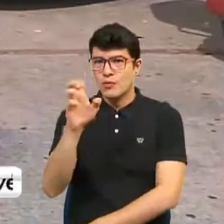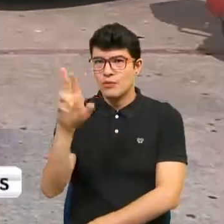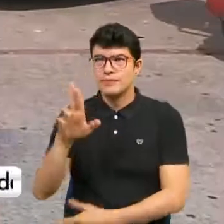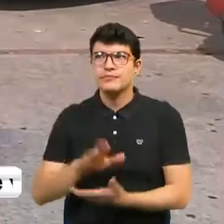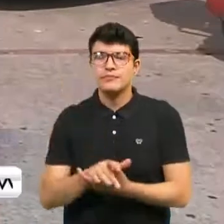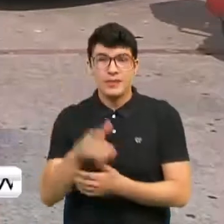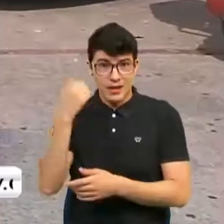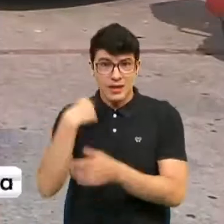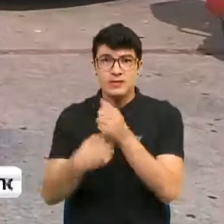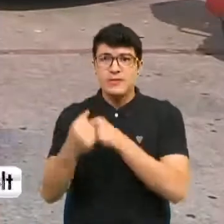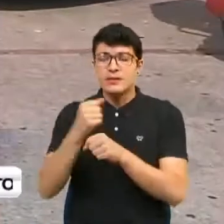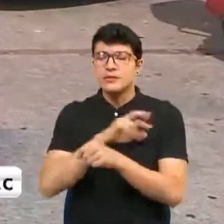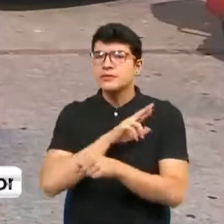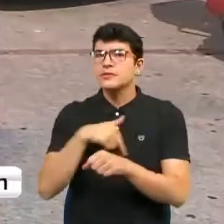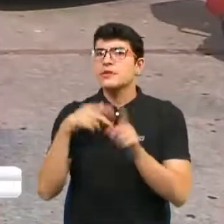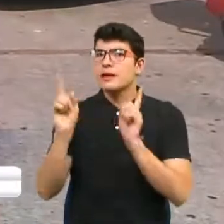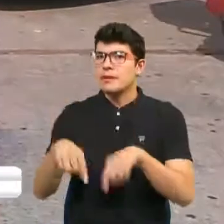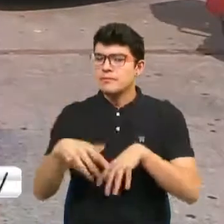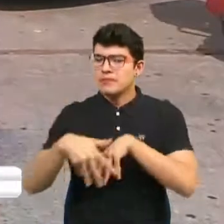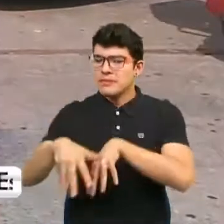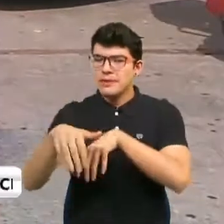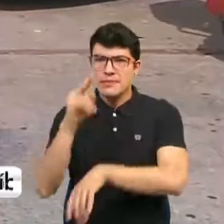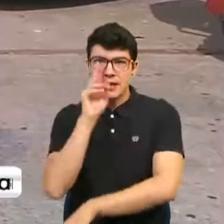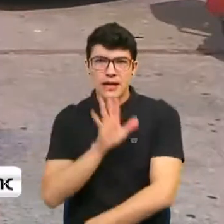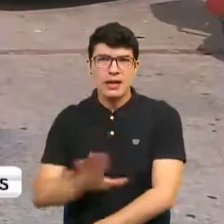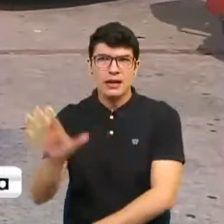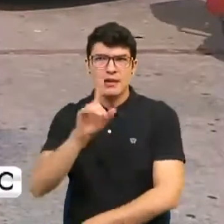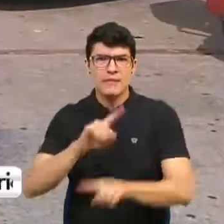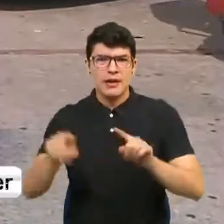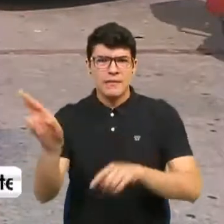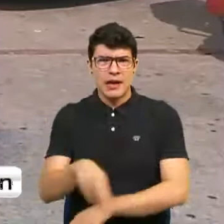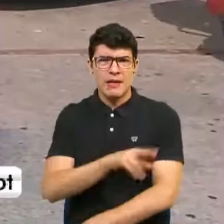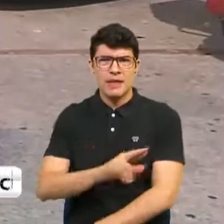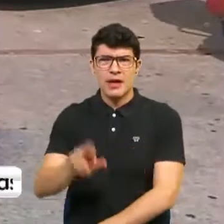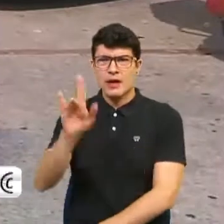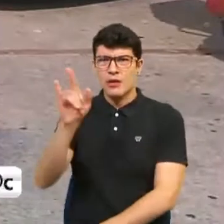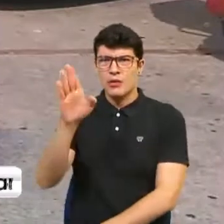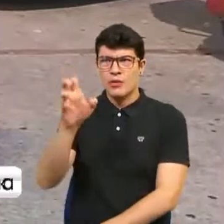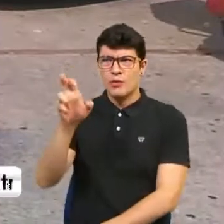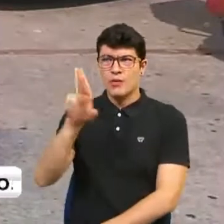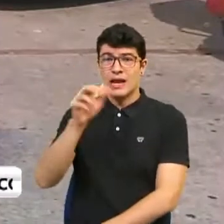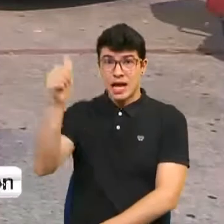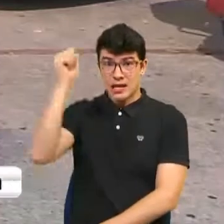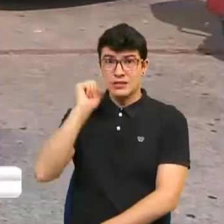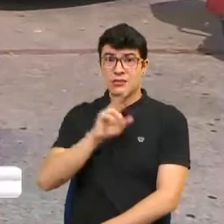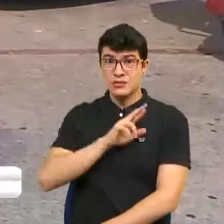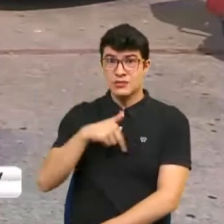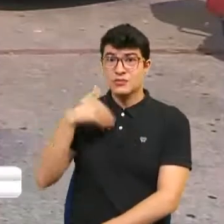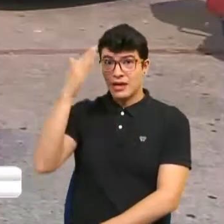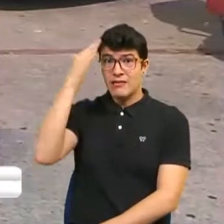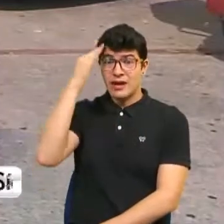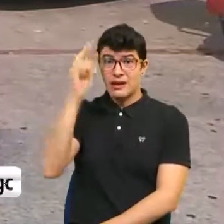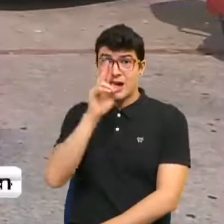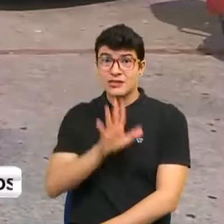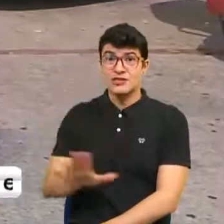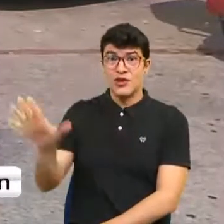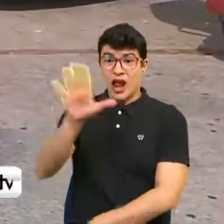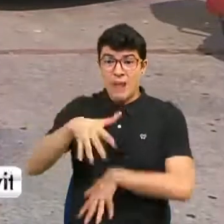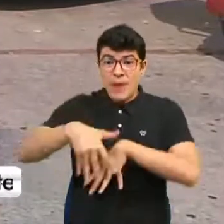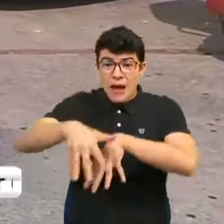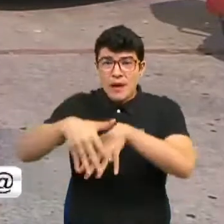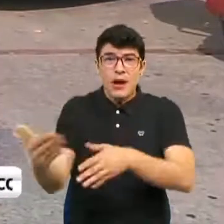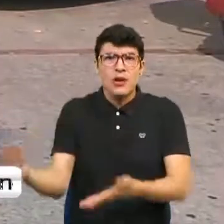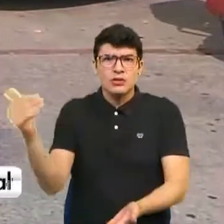igual marcha nacional y automáticamente nos sancionaron a Uber. Ayer, como sabían que íbamos a hacer una marcha a nivel nacional también